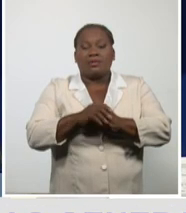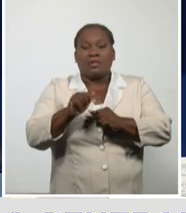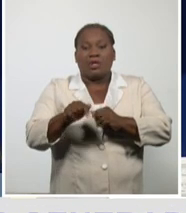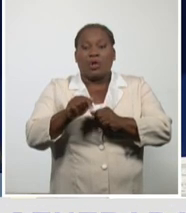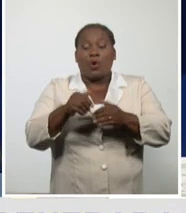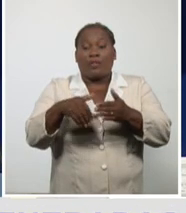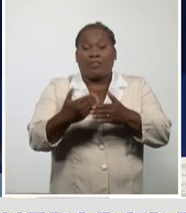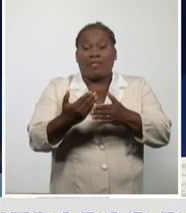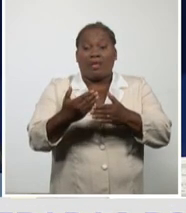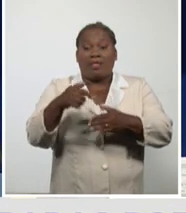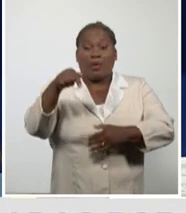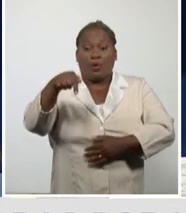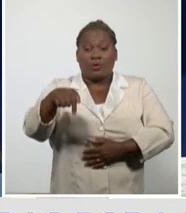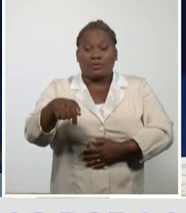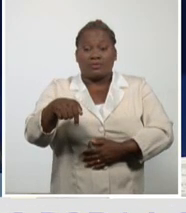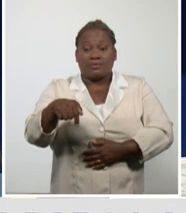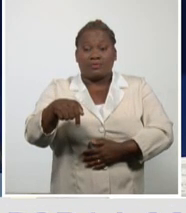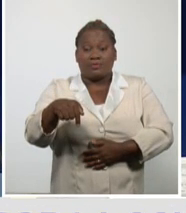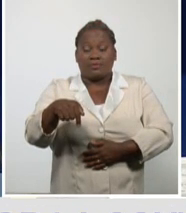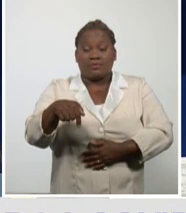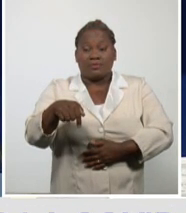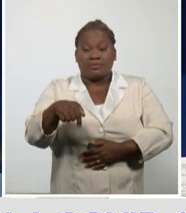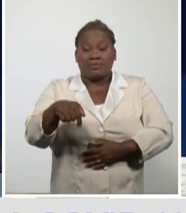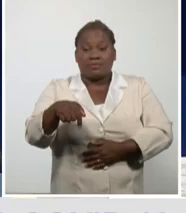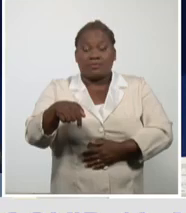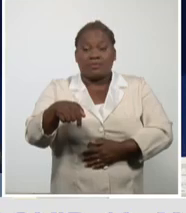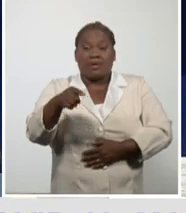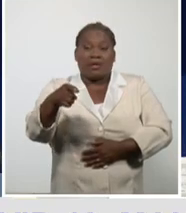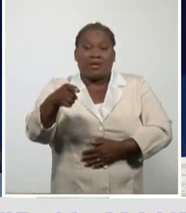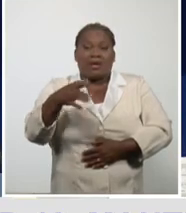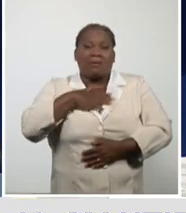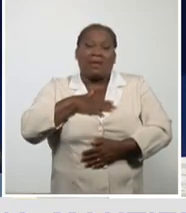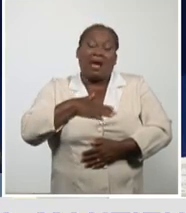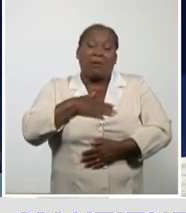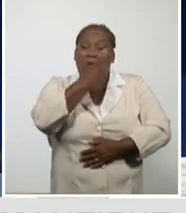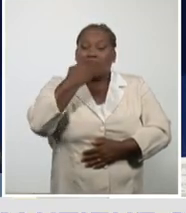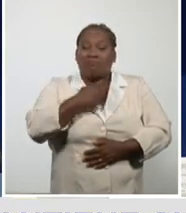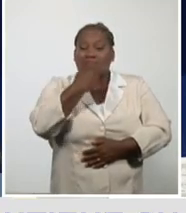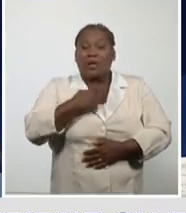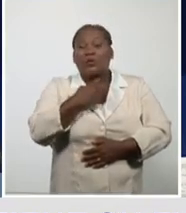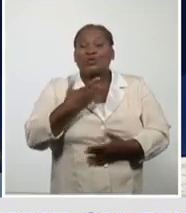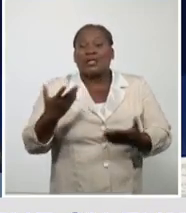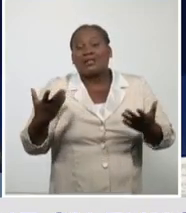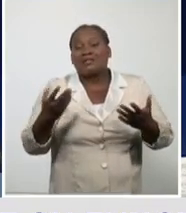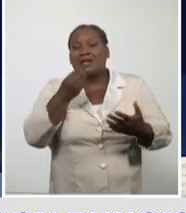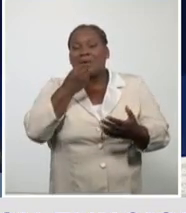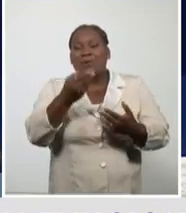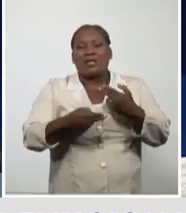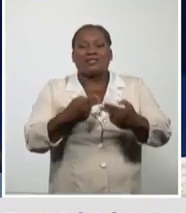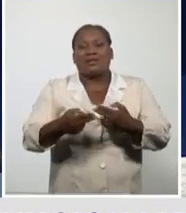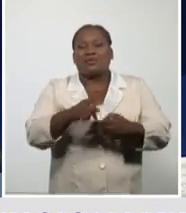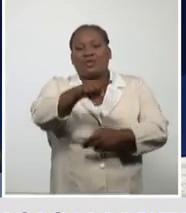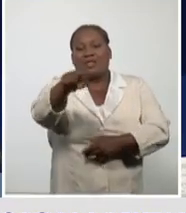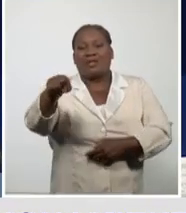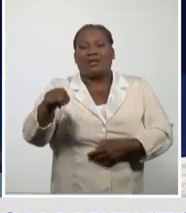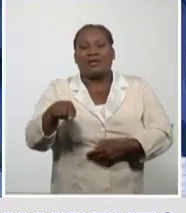hoy. Y bueno, escuchamos las preguntas que puedan tener en este